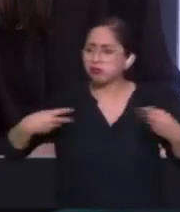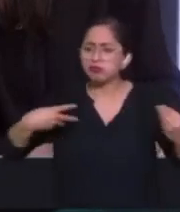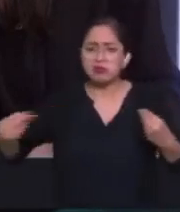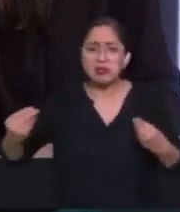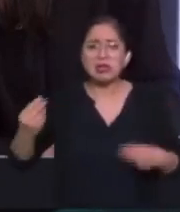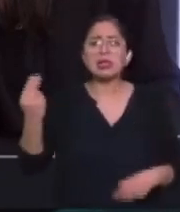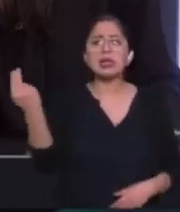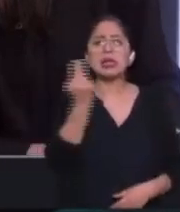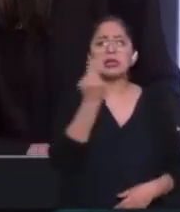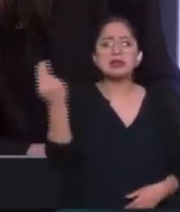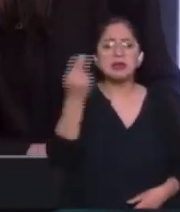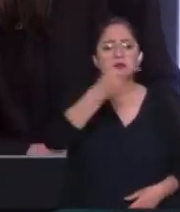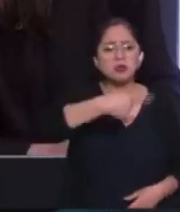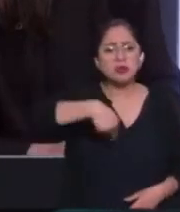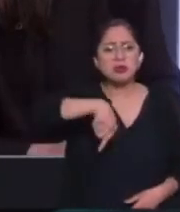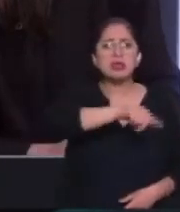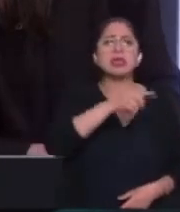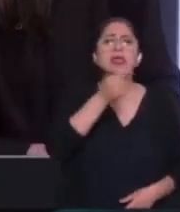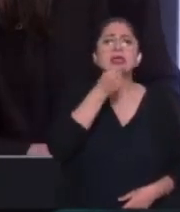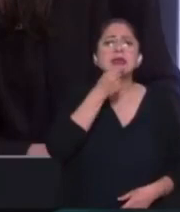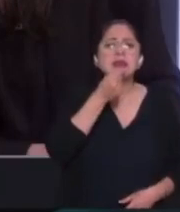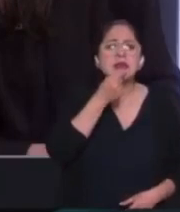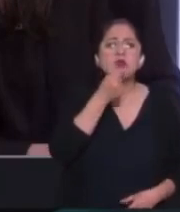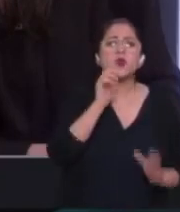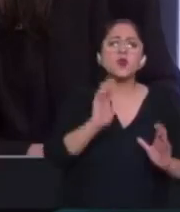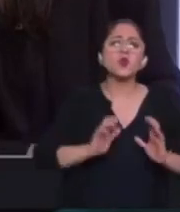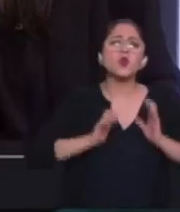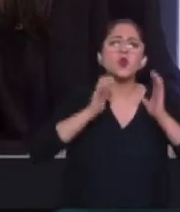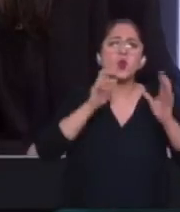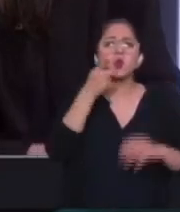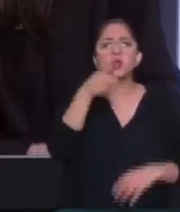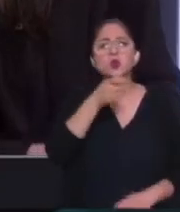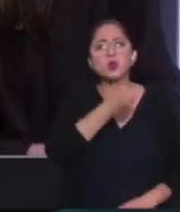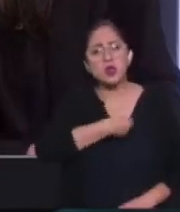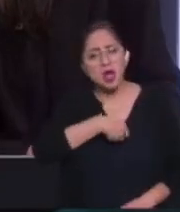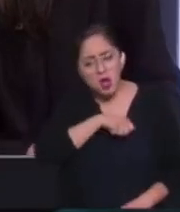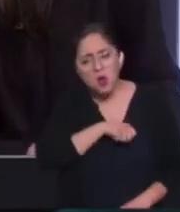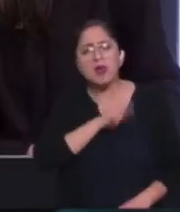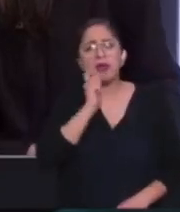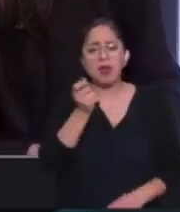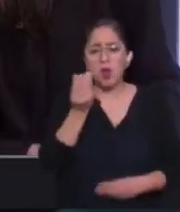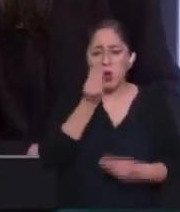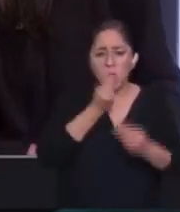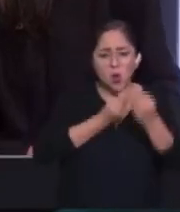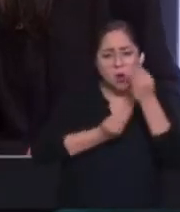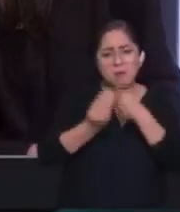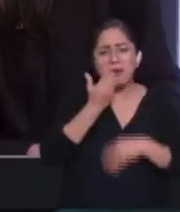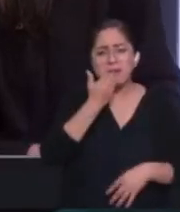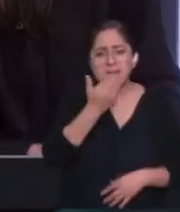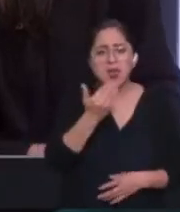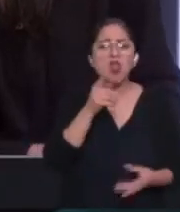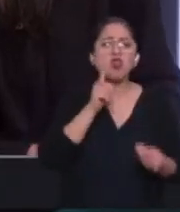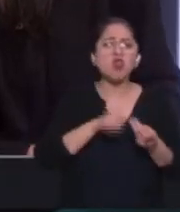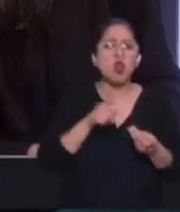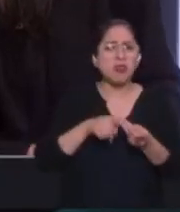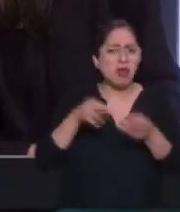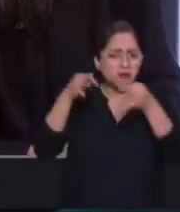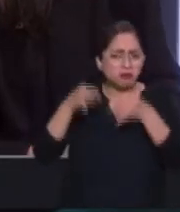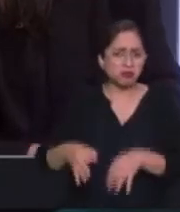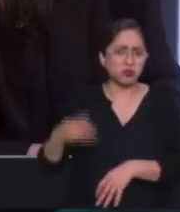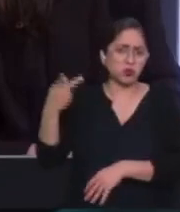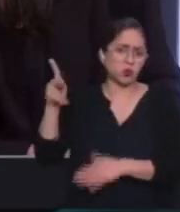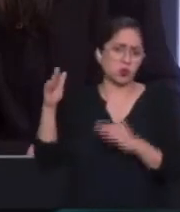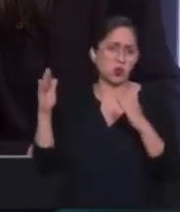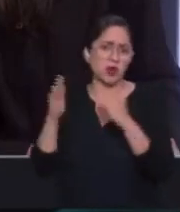a reducir lo que causan estas comorbilidades, principalmente una alimentación. Entonces, esto tendría que ser en casa. Claro,